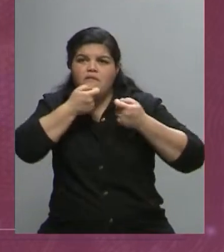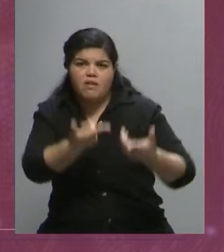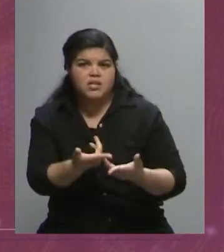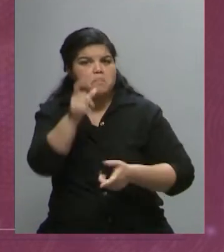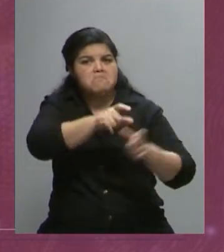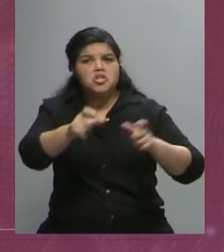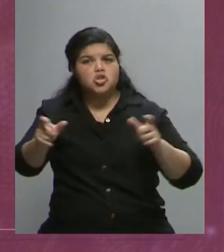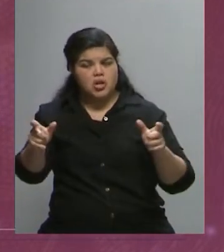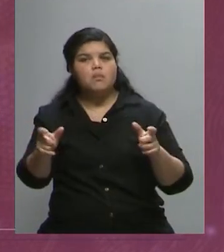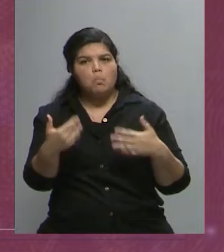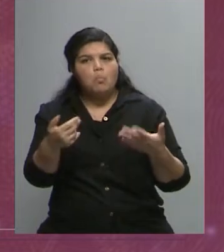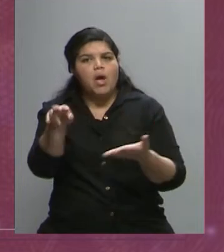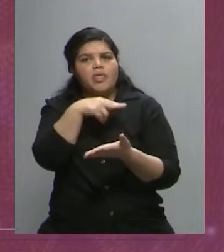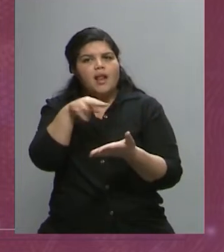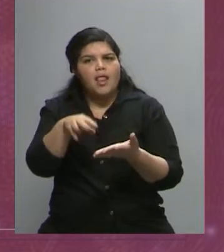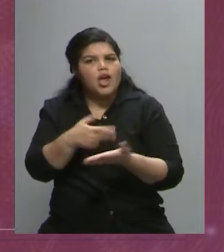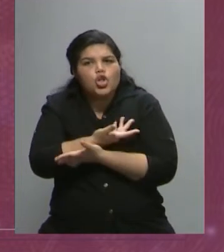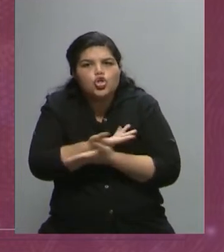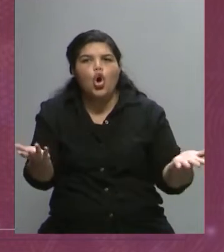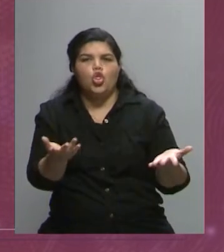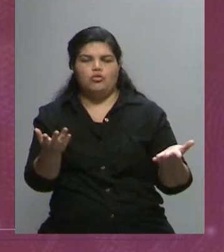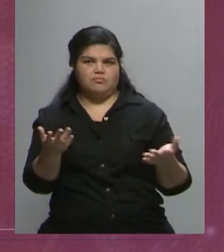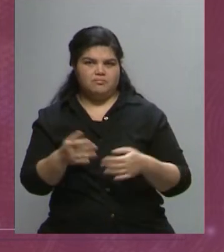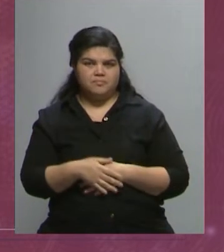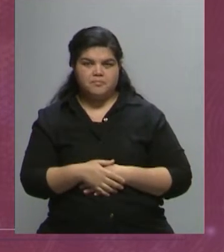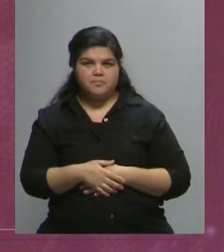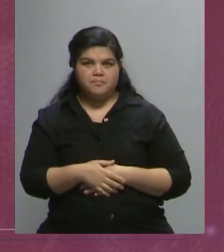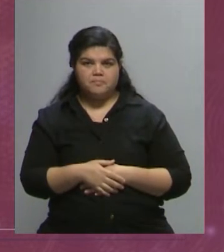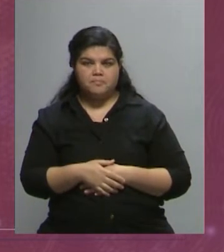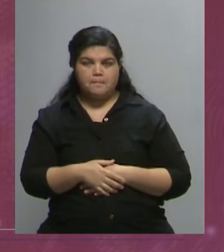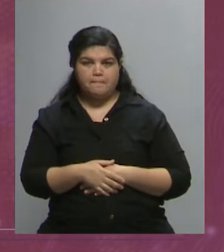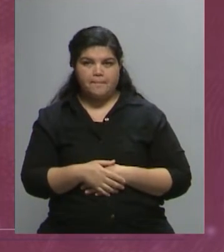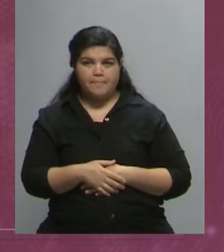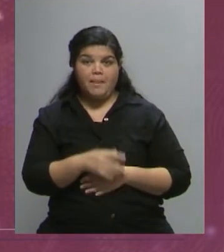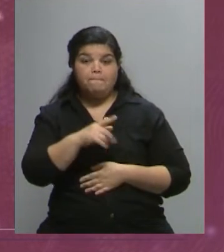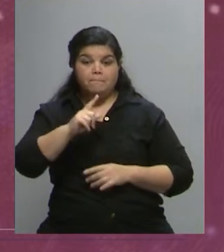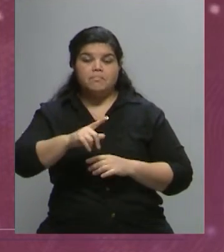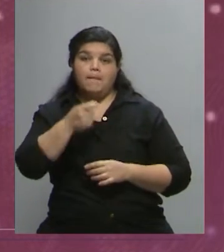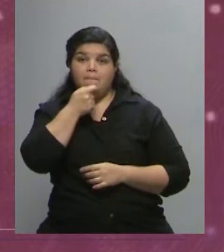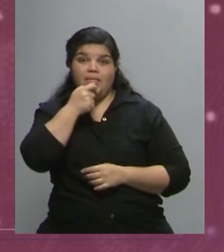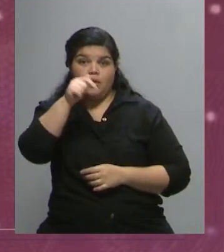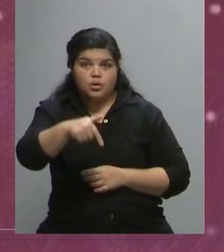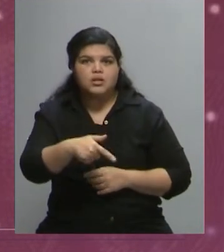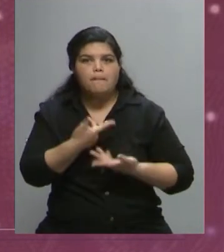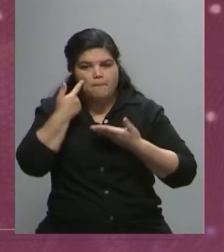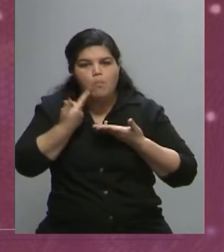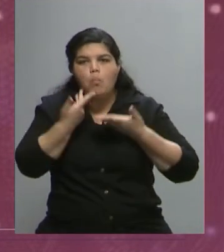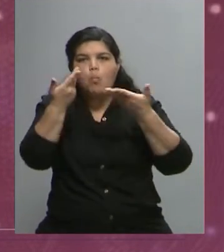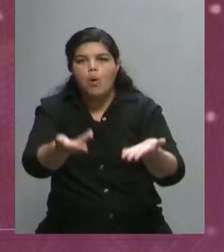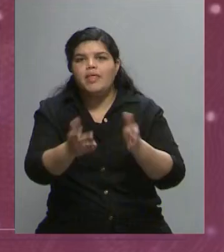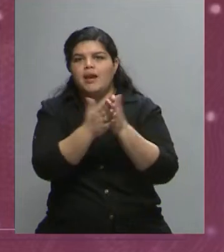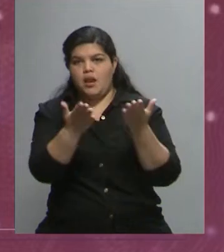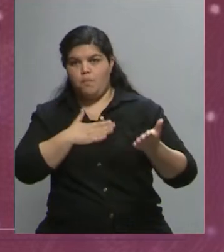contar en Mendoza la semana que viene tiene que ver con el material de mis libros. Y por último, quería preguntarte cómo, sin